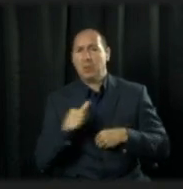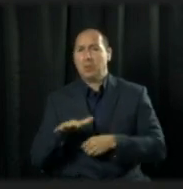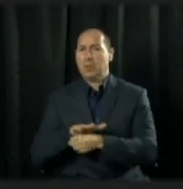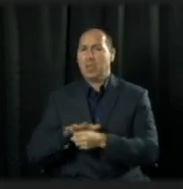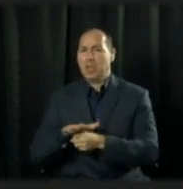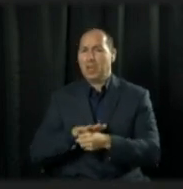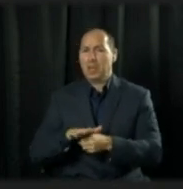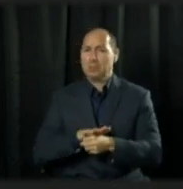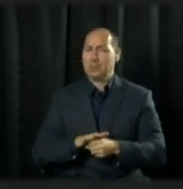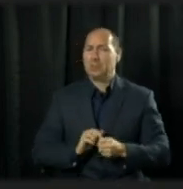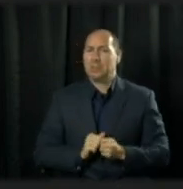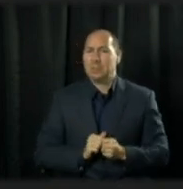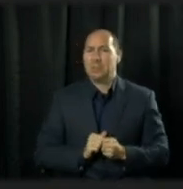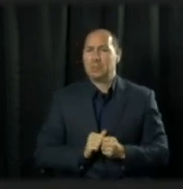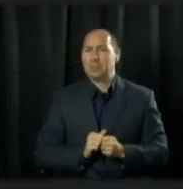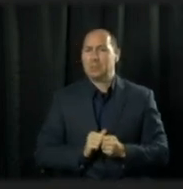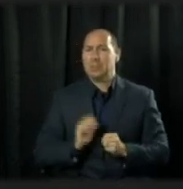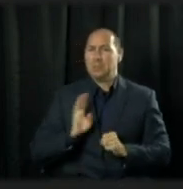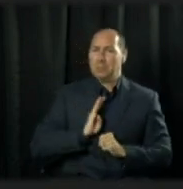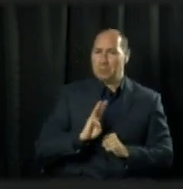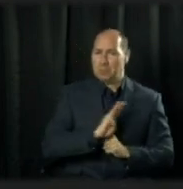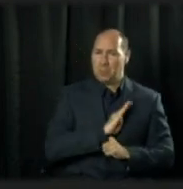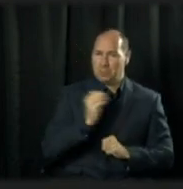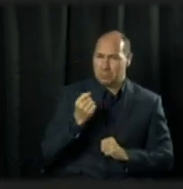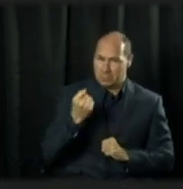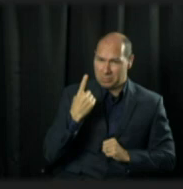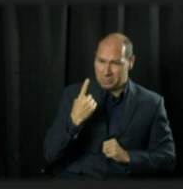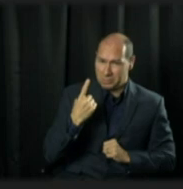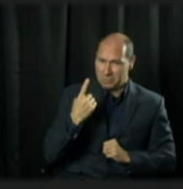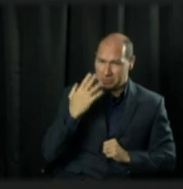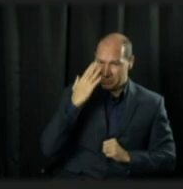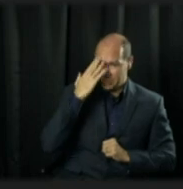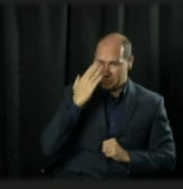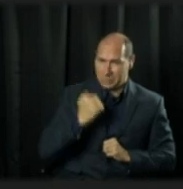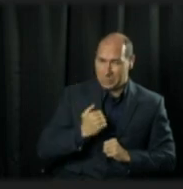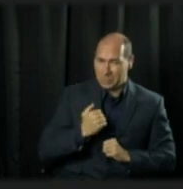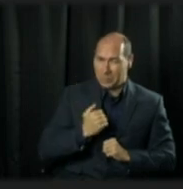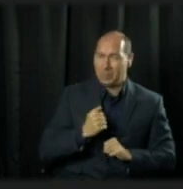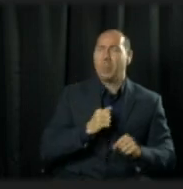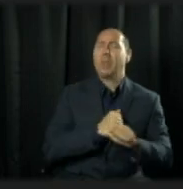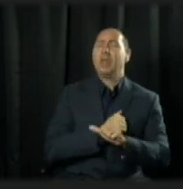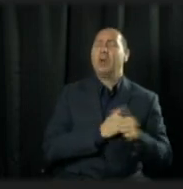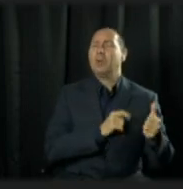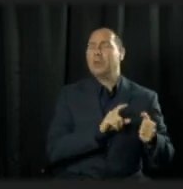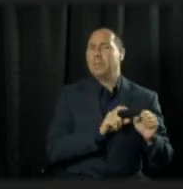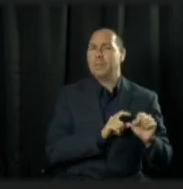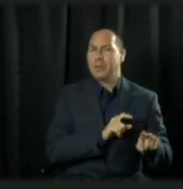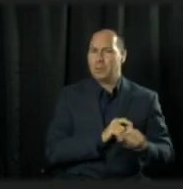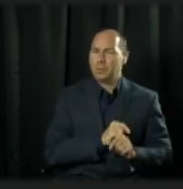áreas. Quisiera saber si la Junta está de acuerdo con eso. Y también